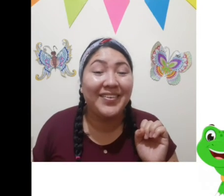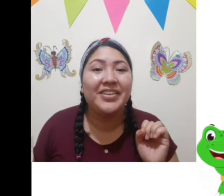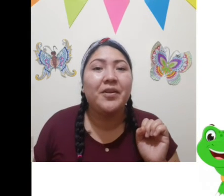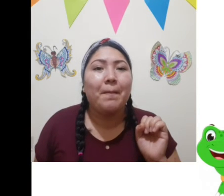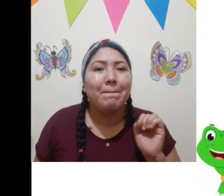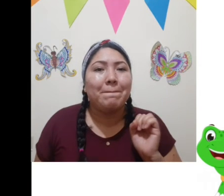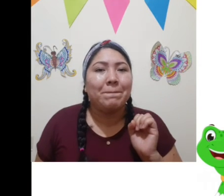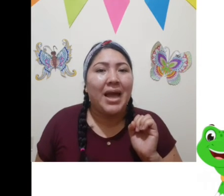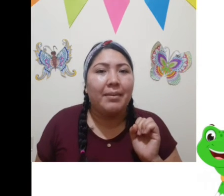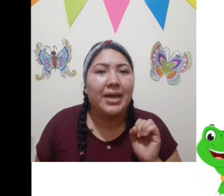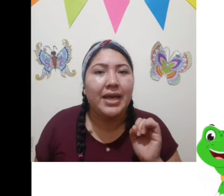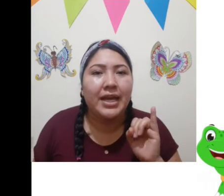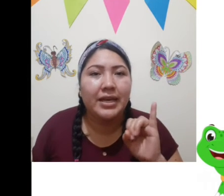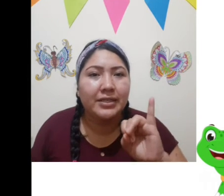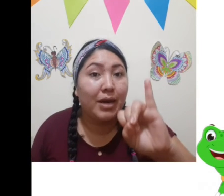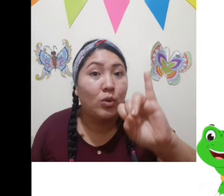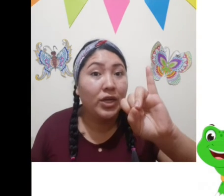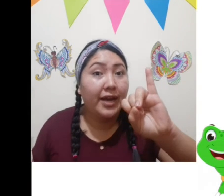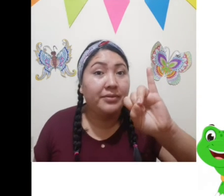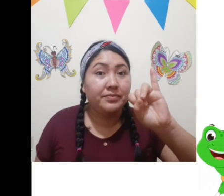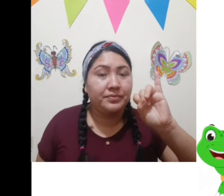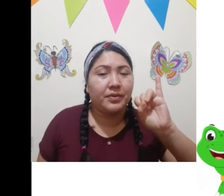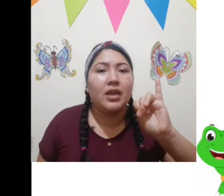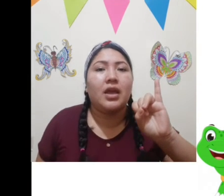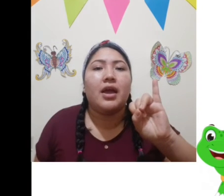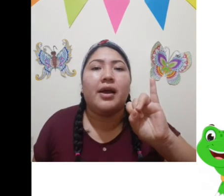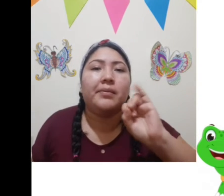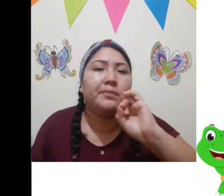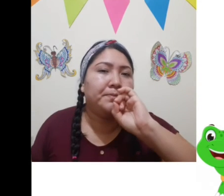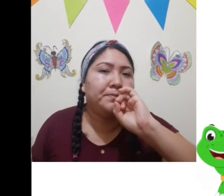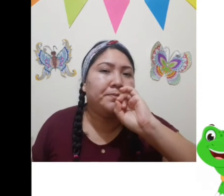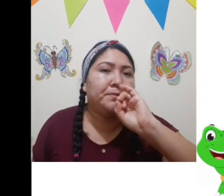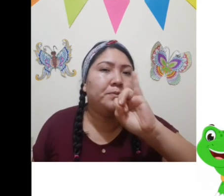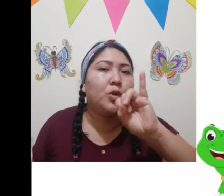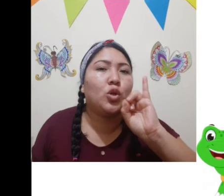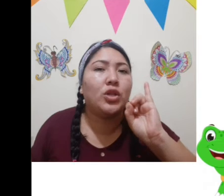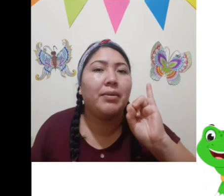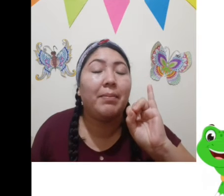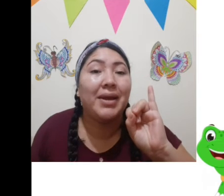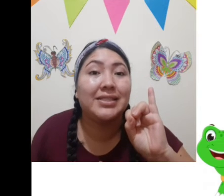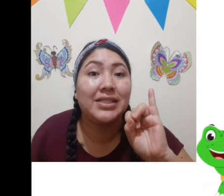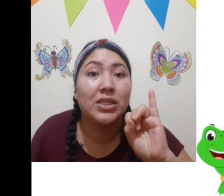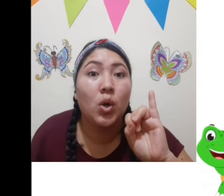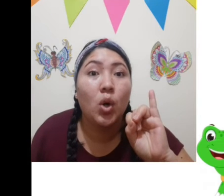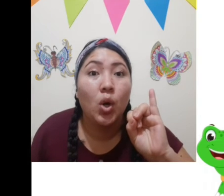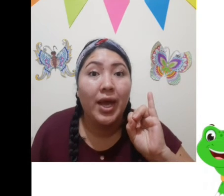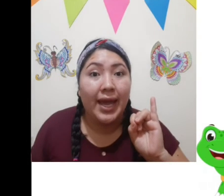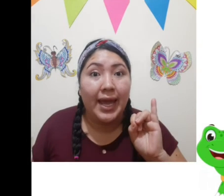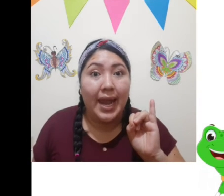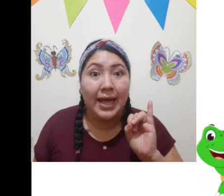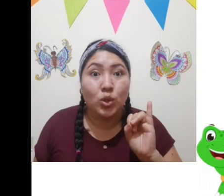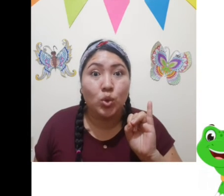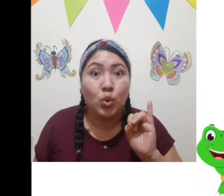abajo a ver va una por donde habrá aparecido